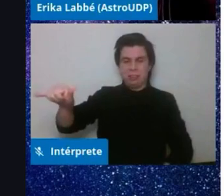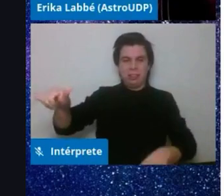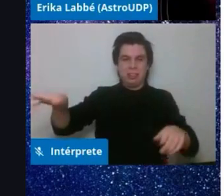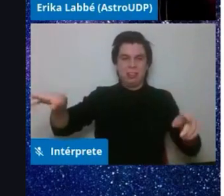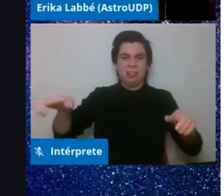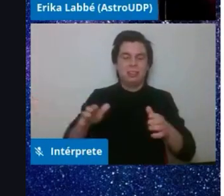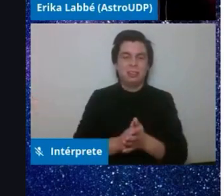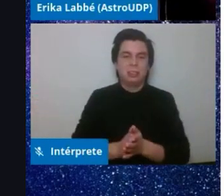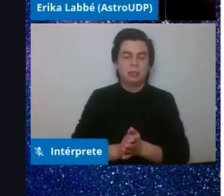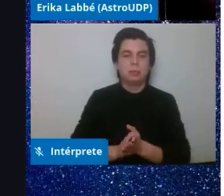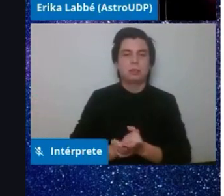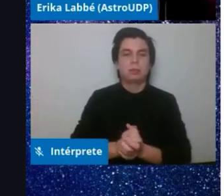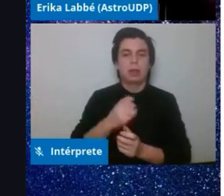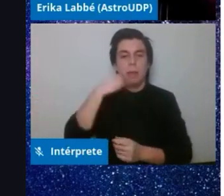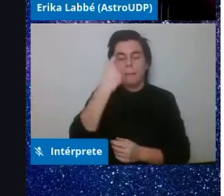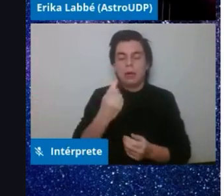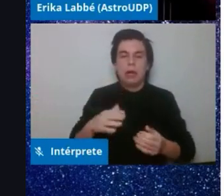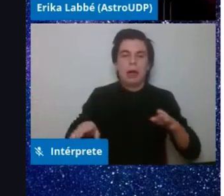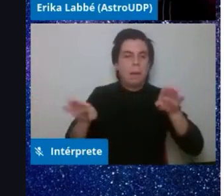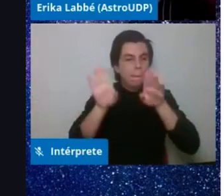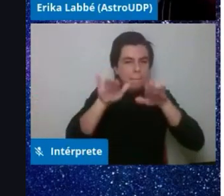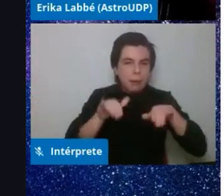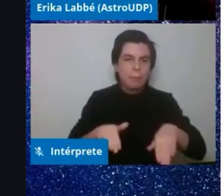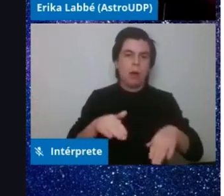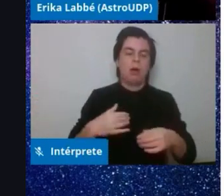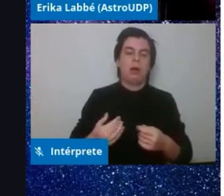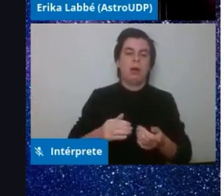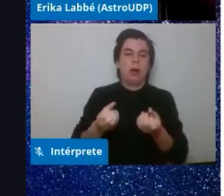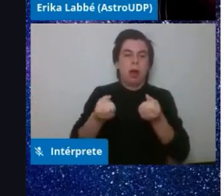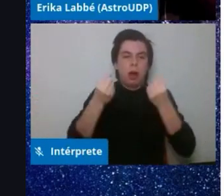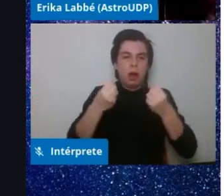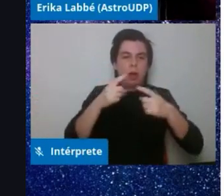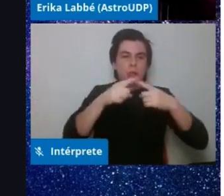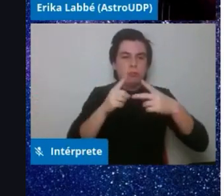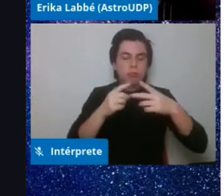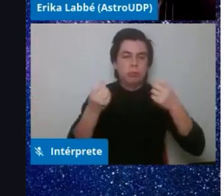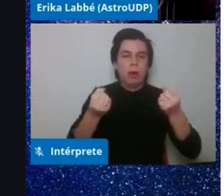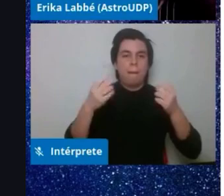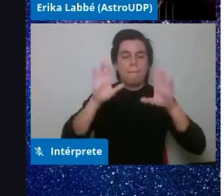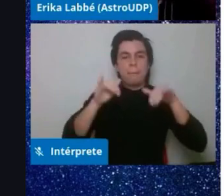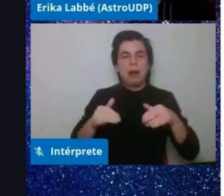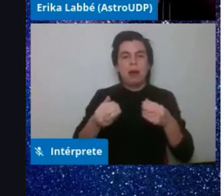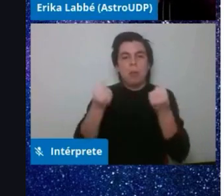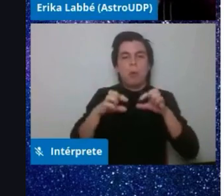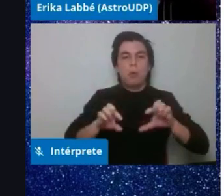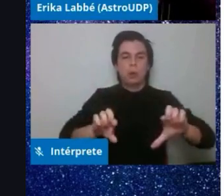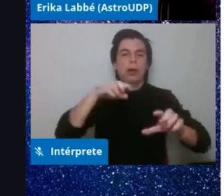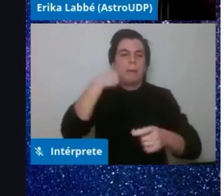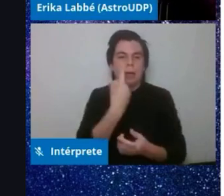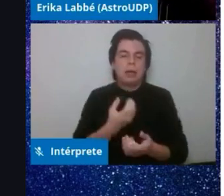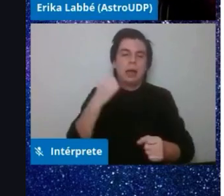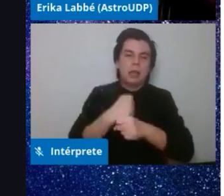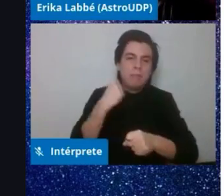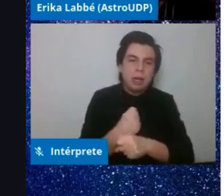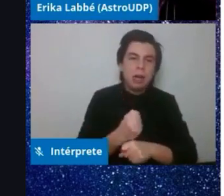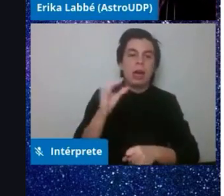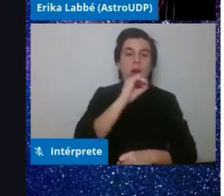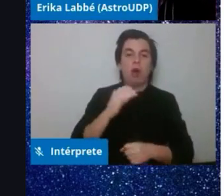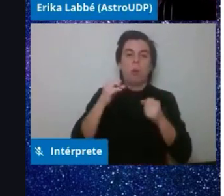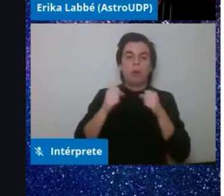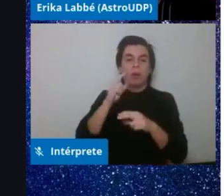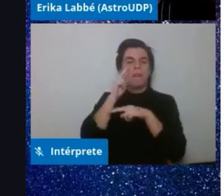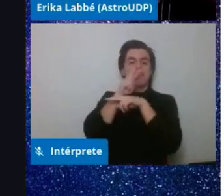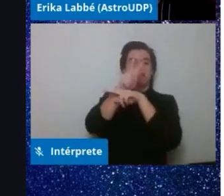para lo que queramos hacer, para trabajar, para disfrutar un show, para lo que sea que queramos. Es equidad en realidad lo que se